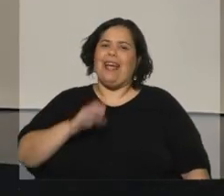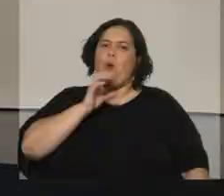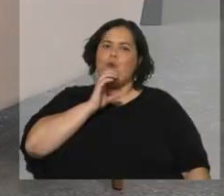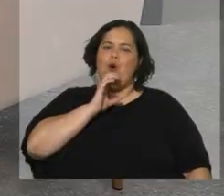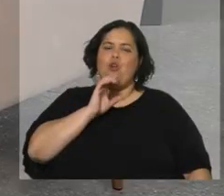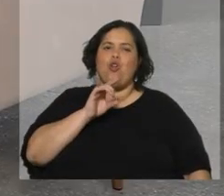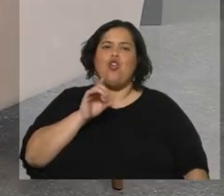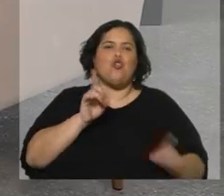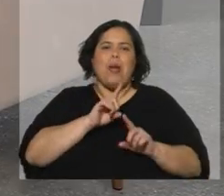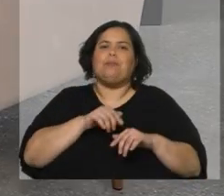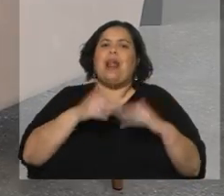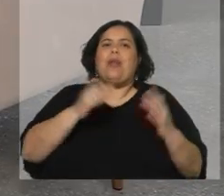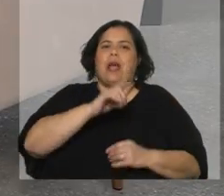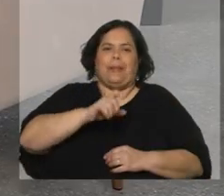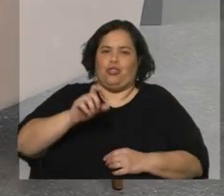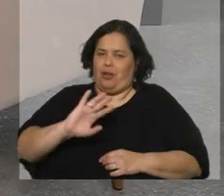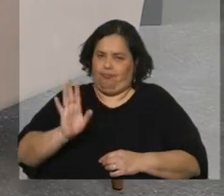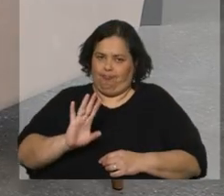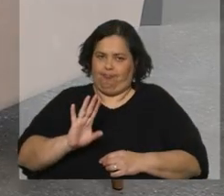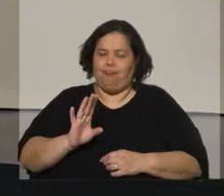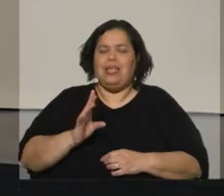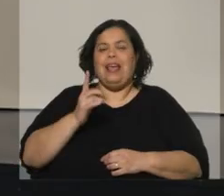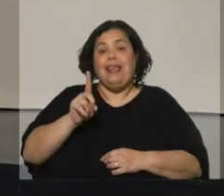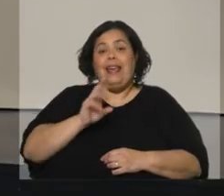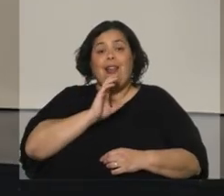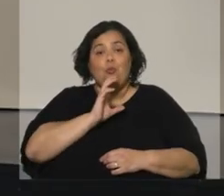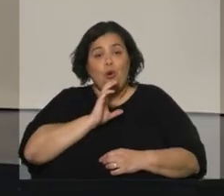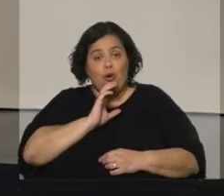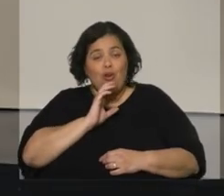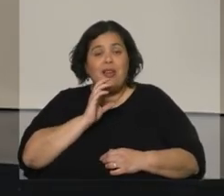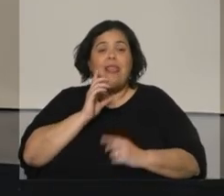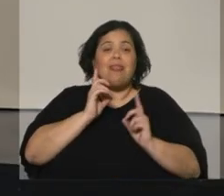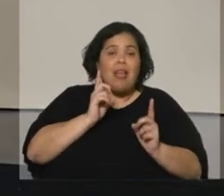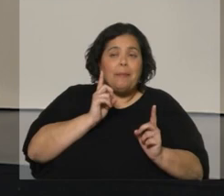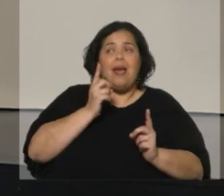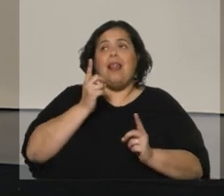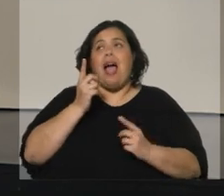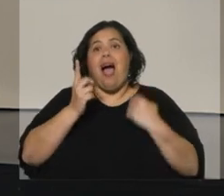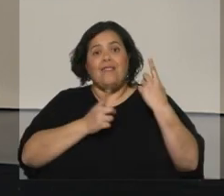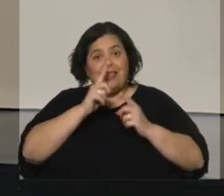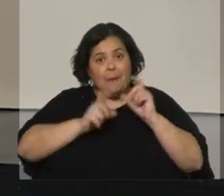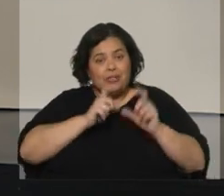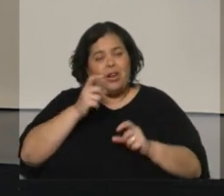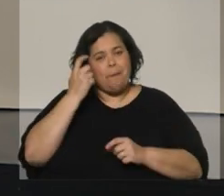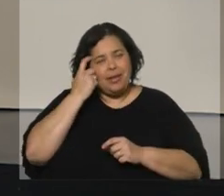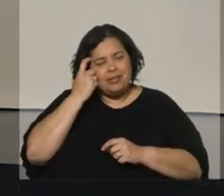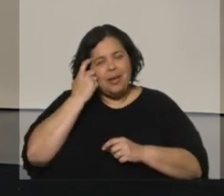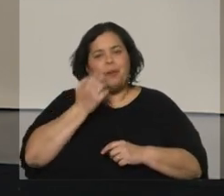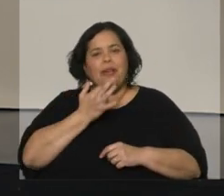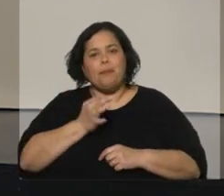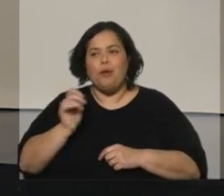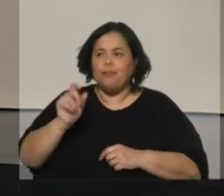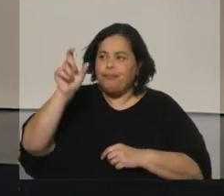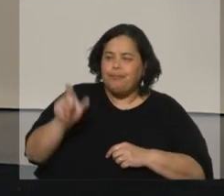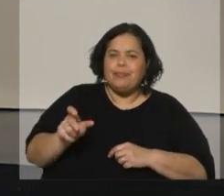cualquiera y el humor hace pensar muchas veces a la gente en algo tan repetido de que el individuo